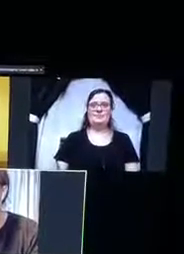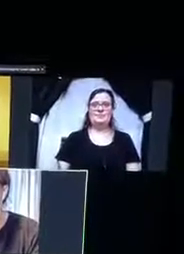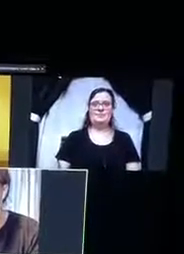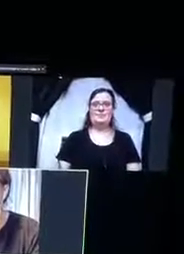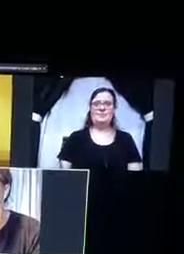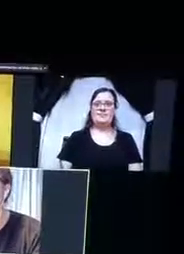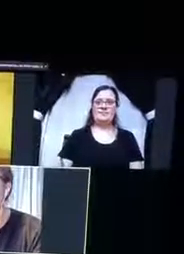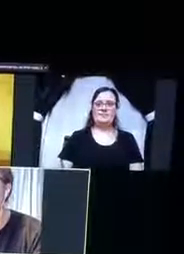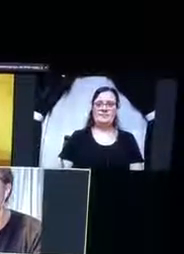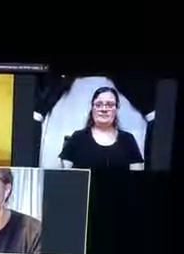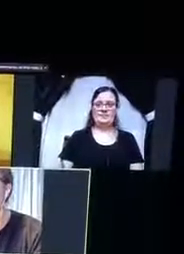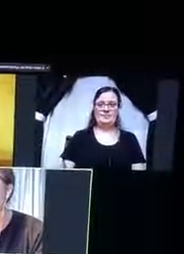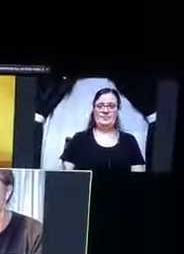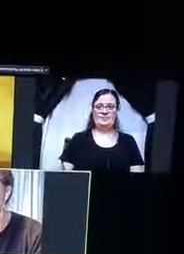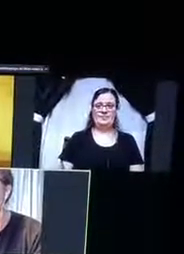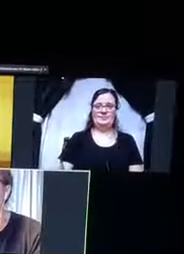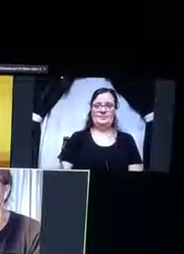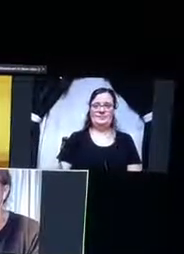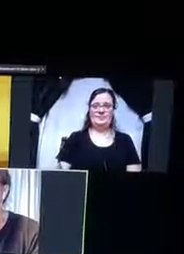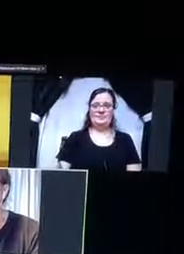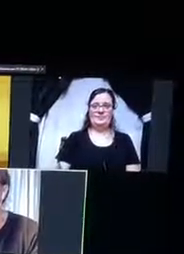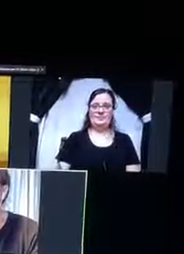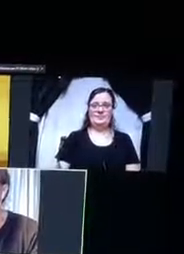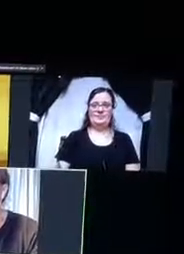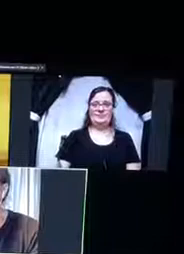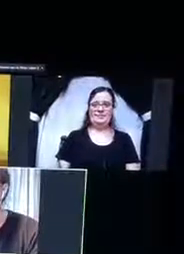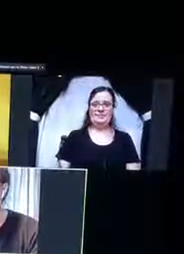Yaribel que nos dice, hola, sois